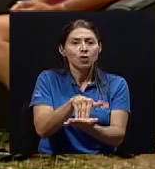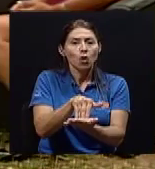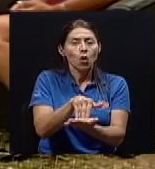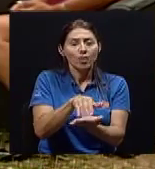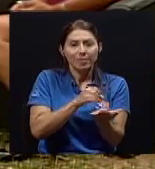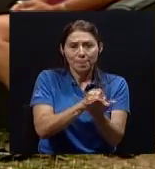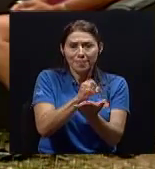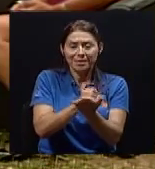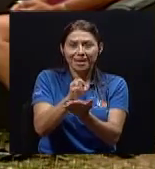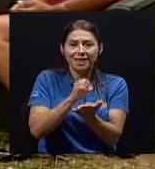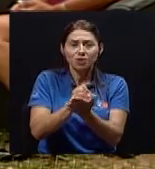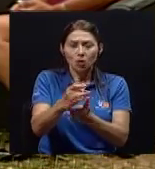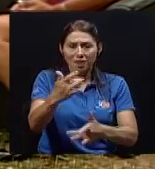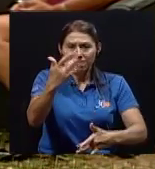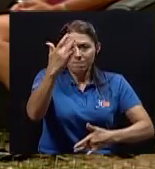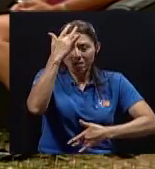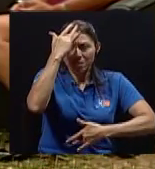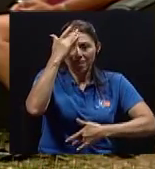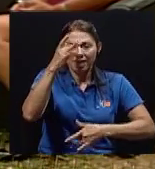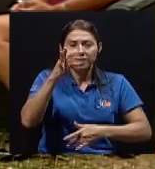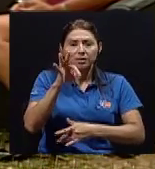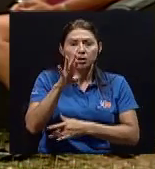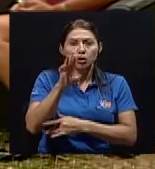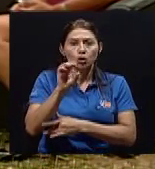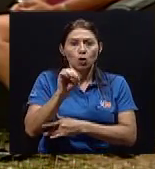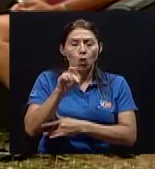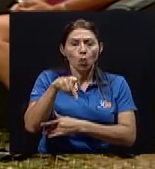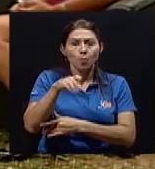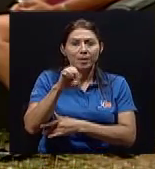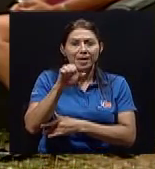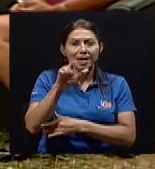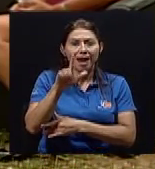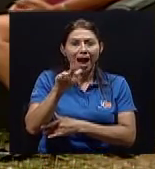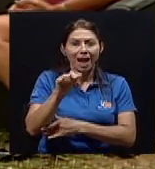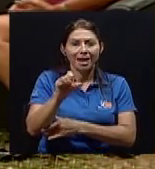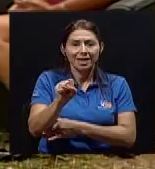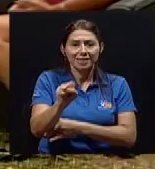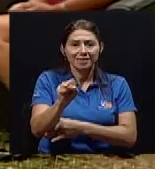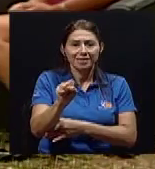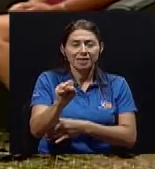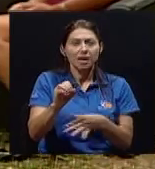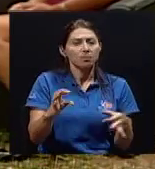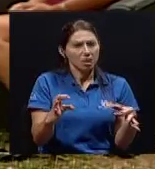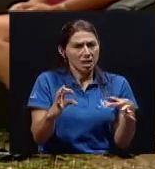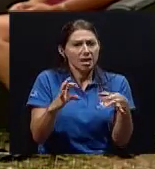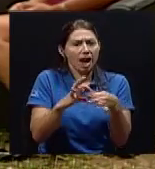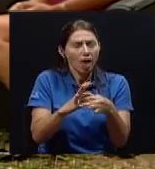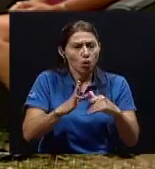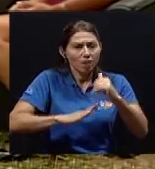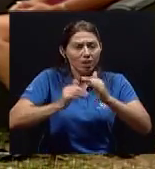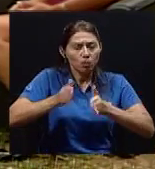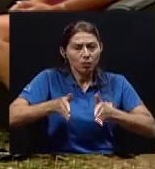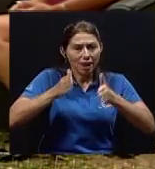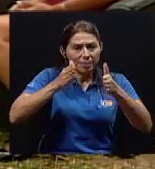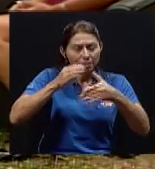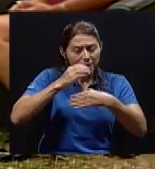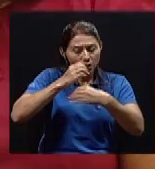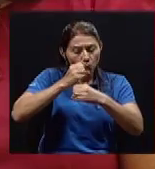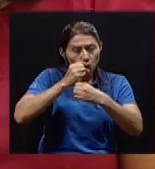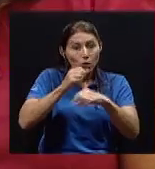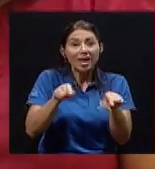Investigación en Enfermedades Tropicales, directamente ligado a la Facultad de Microbiología, y otros centros, ¿verdad?, con los que